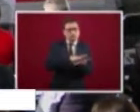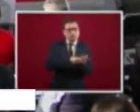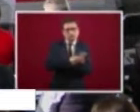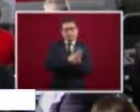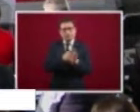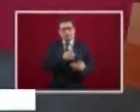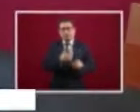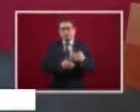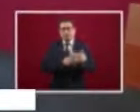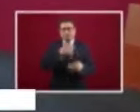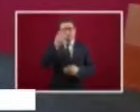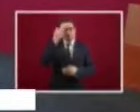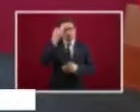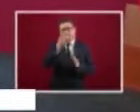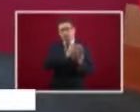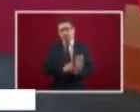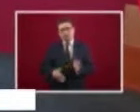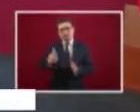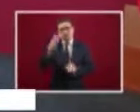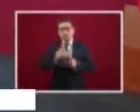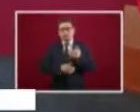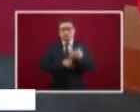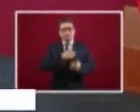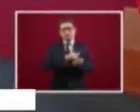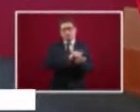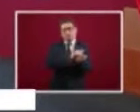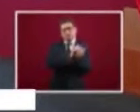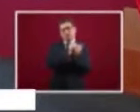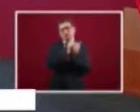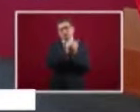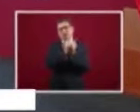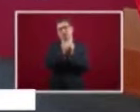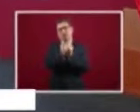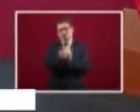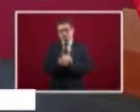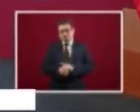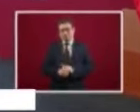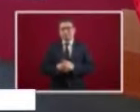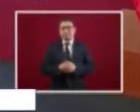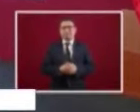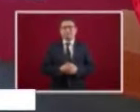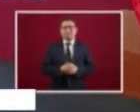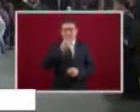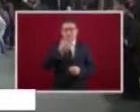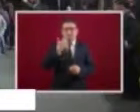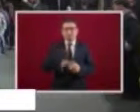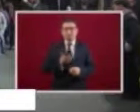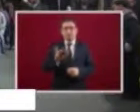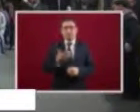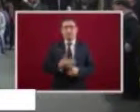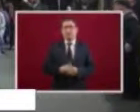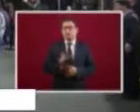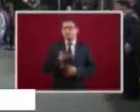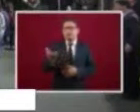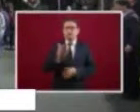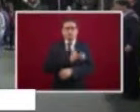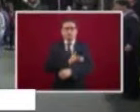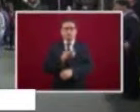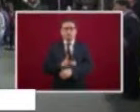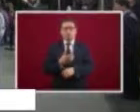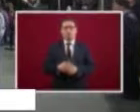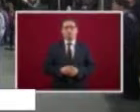manera revelando la inconformidad que tienen en este momento los militares, los soldados